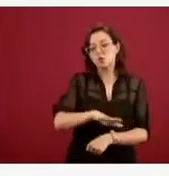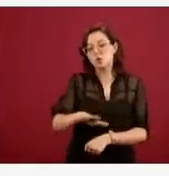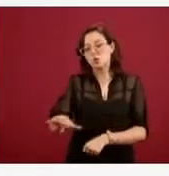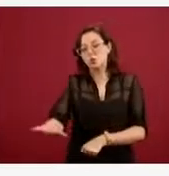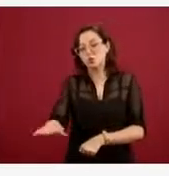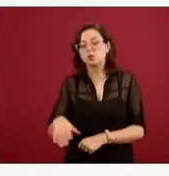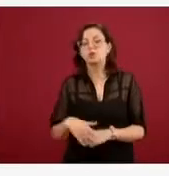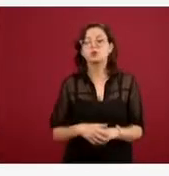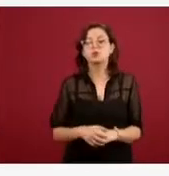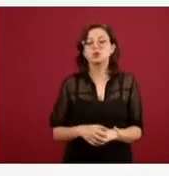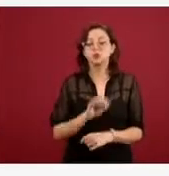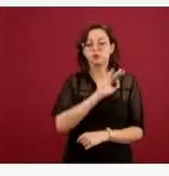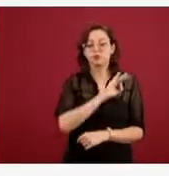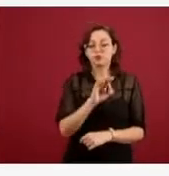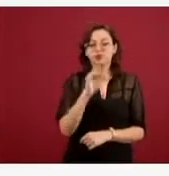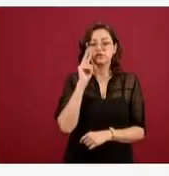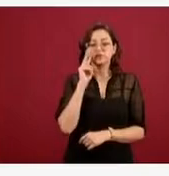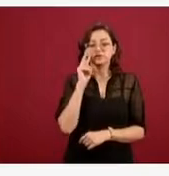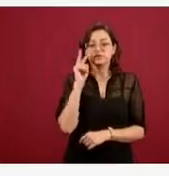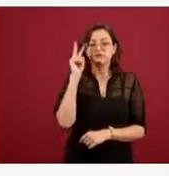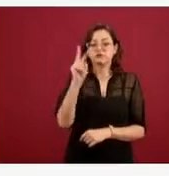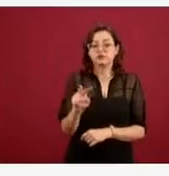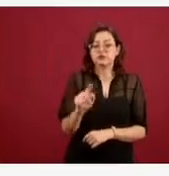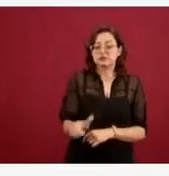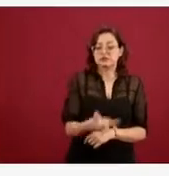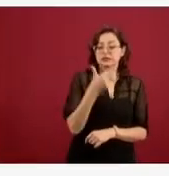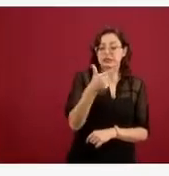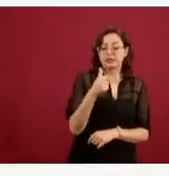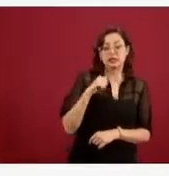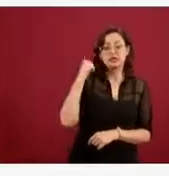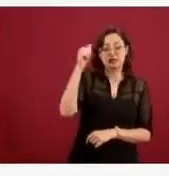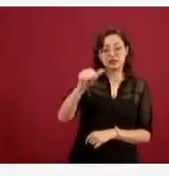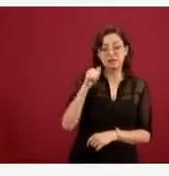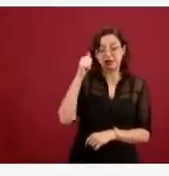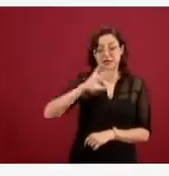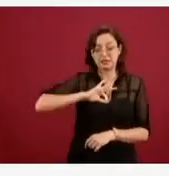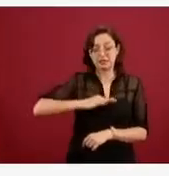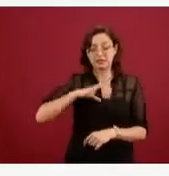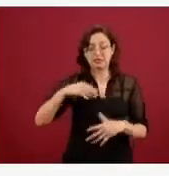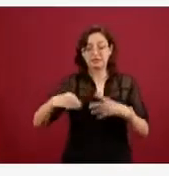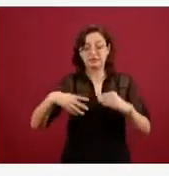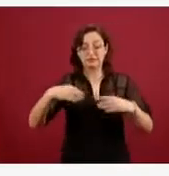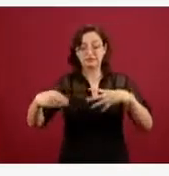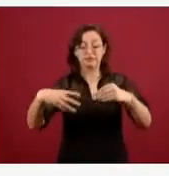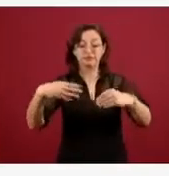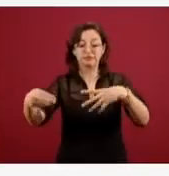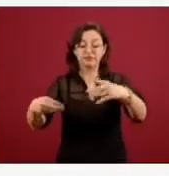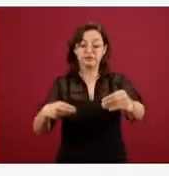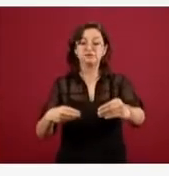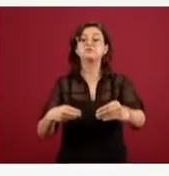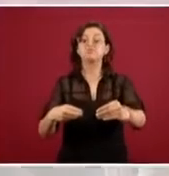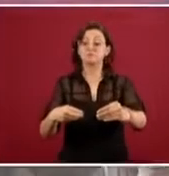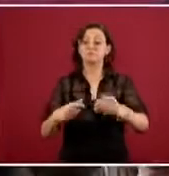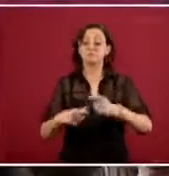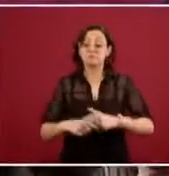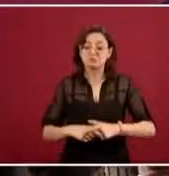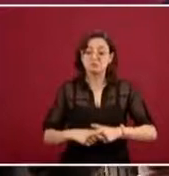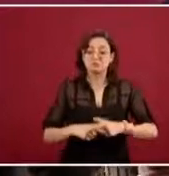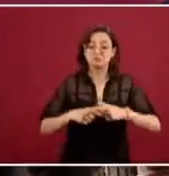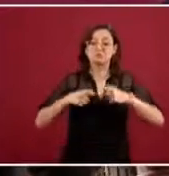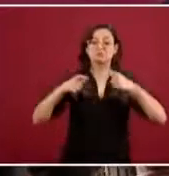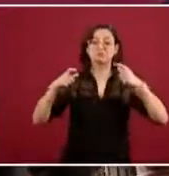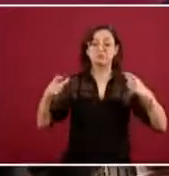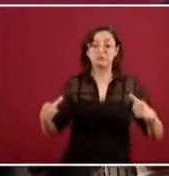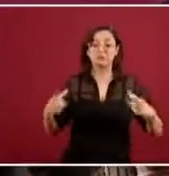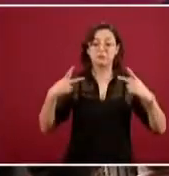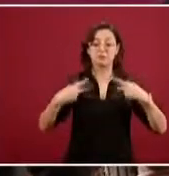prácticamente a partir del 7 de abril, desde que inició la epidemia y hasta esa fecha, hubo sí una tendencia ascendente, es